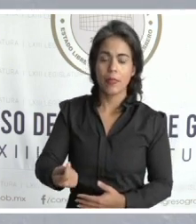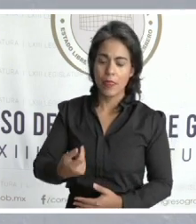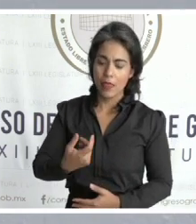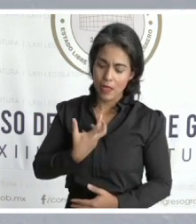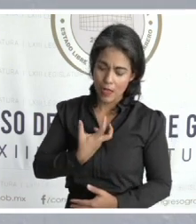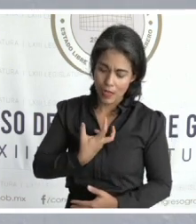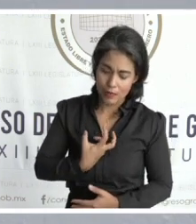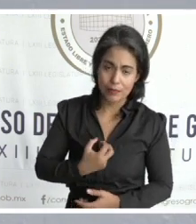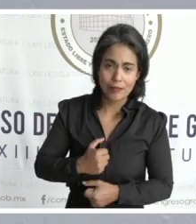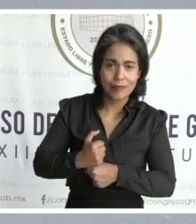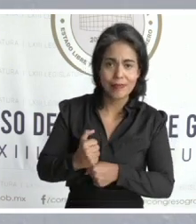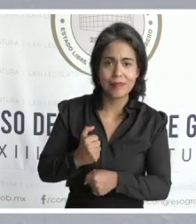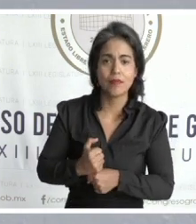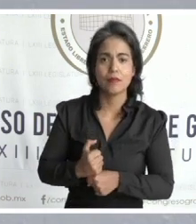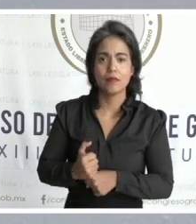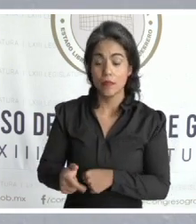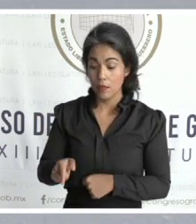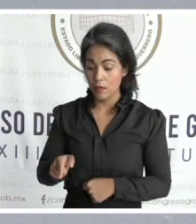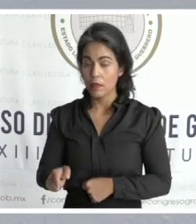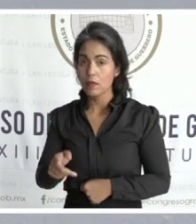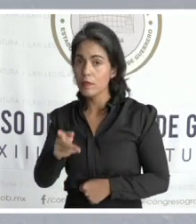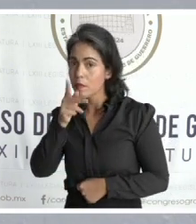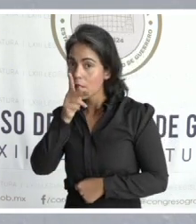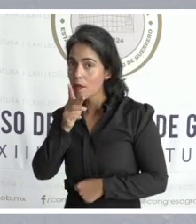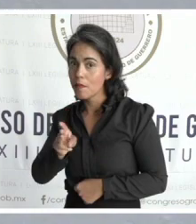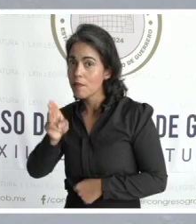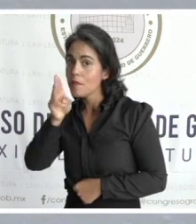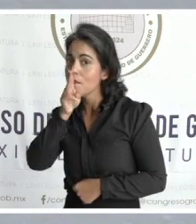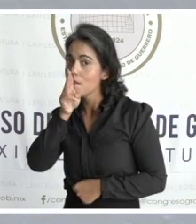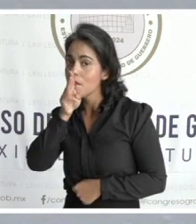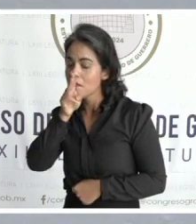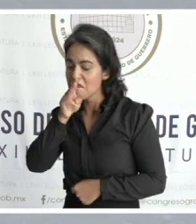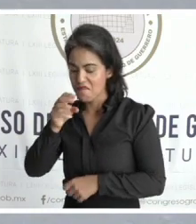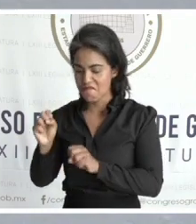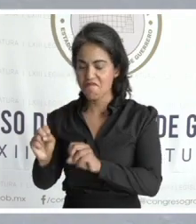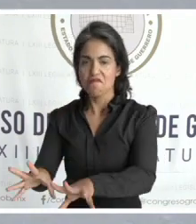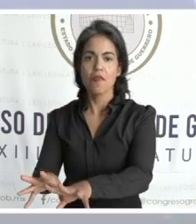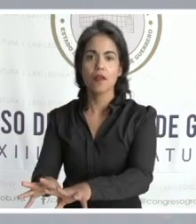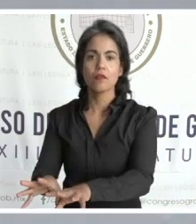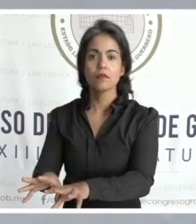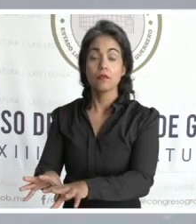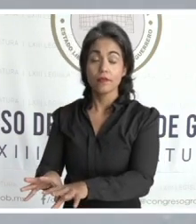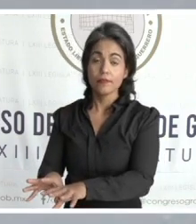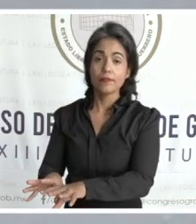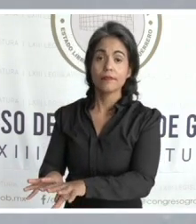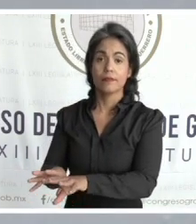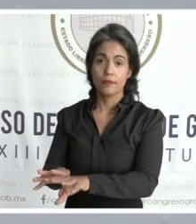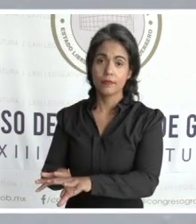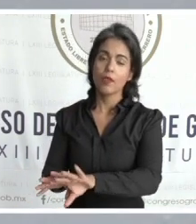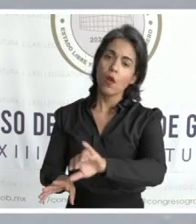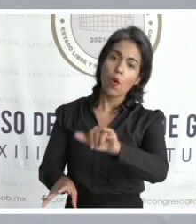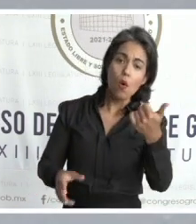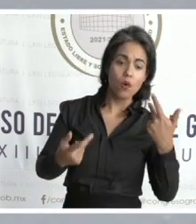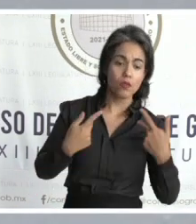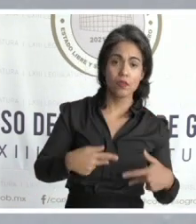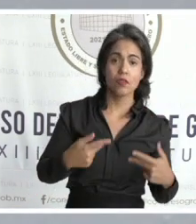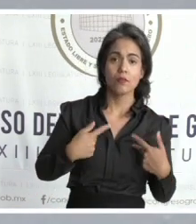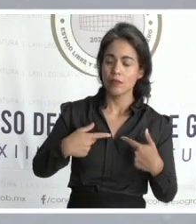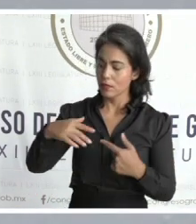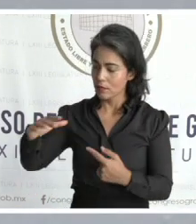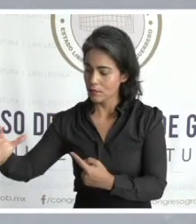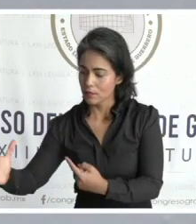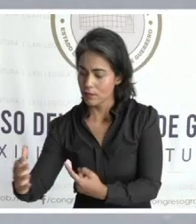y por su madre biológica. Y fue acogido por gente noble que lo crió y lo